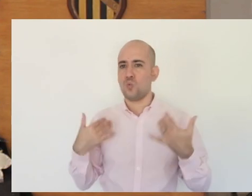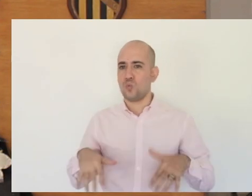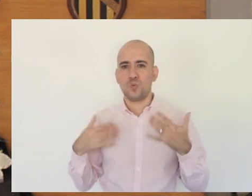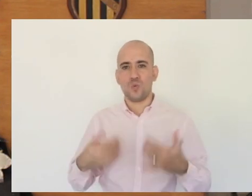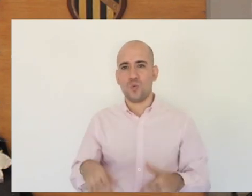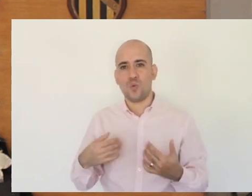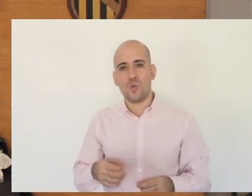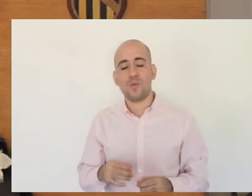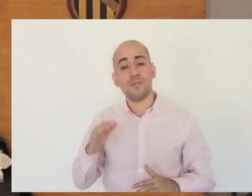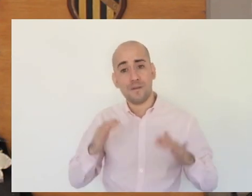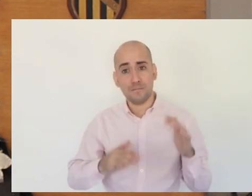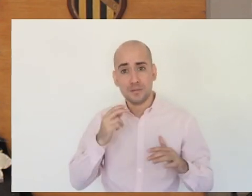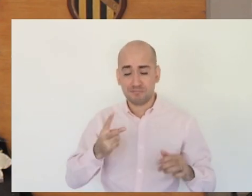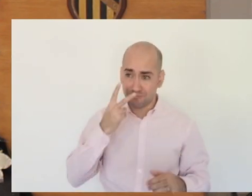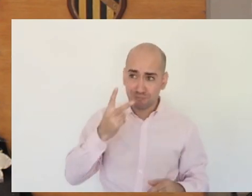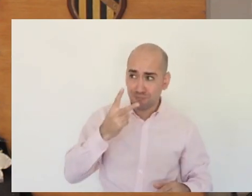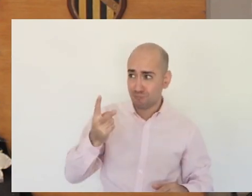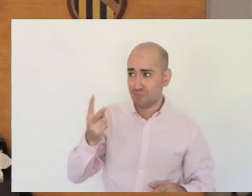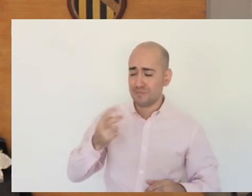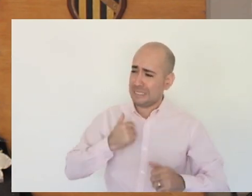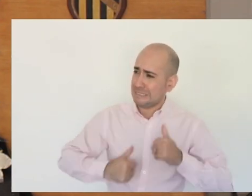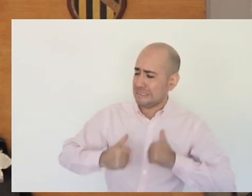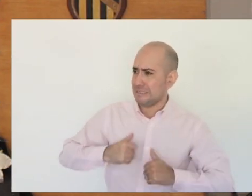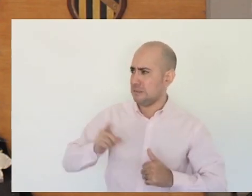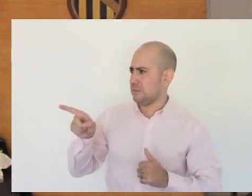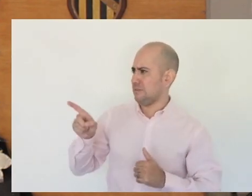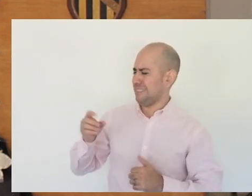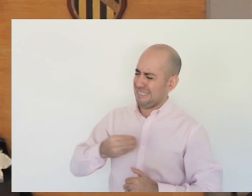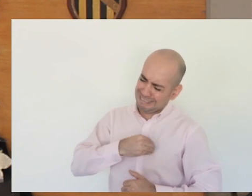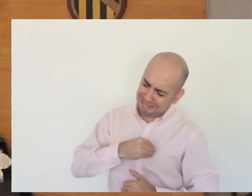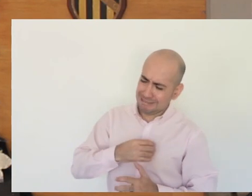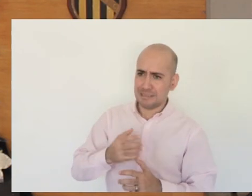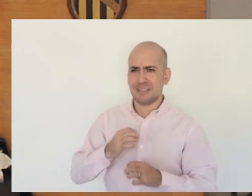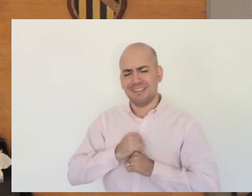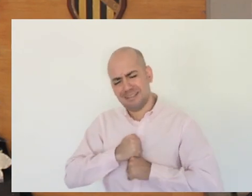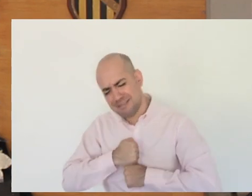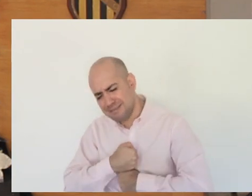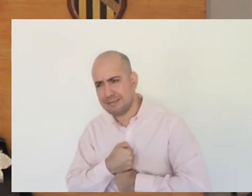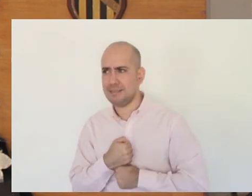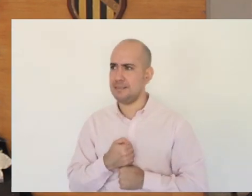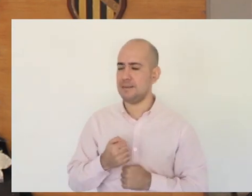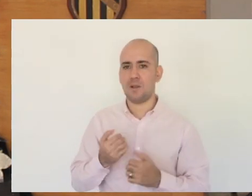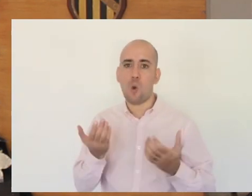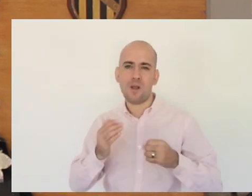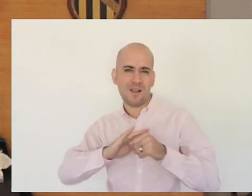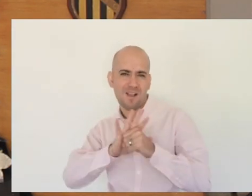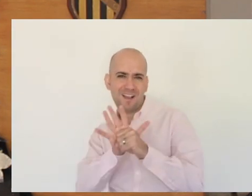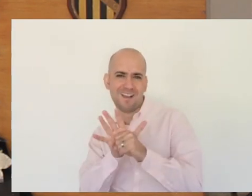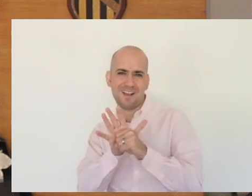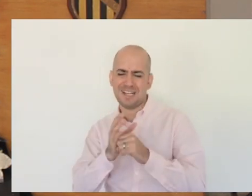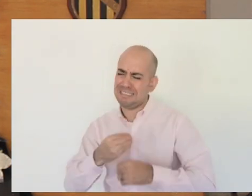y recrear belleza en las realidades dolientes, gemebundas y desgarradoras muchas veces, como ha sido